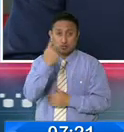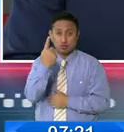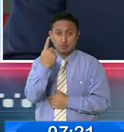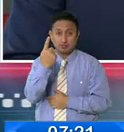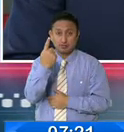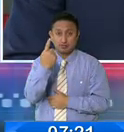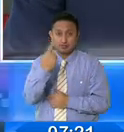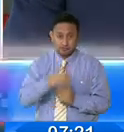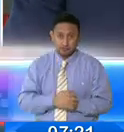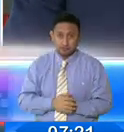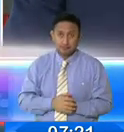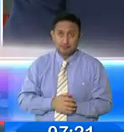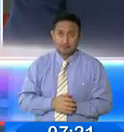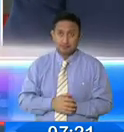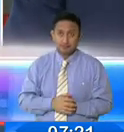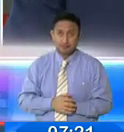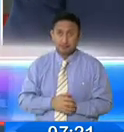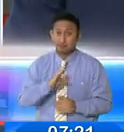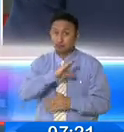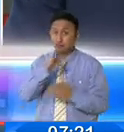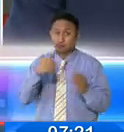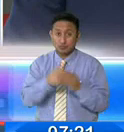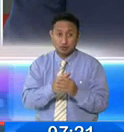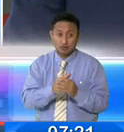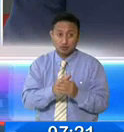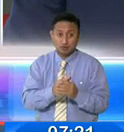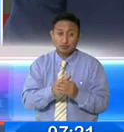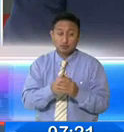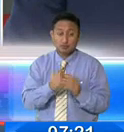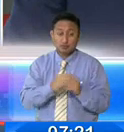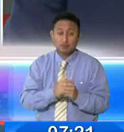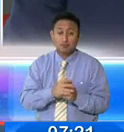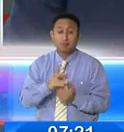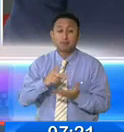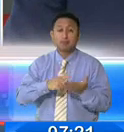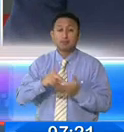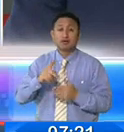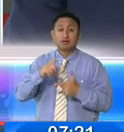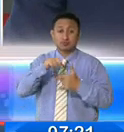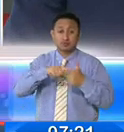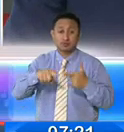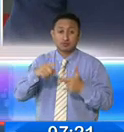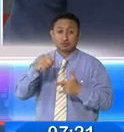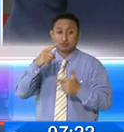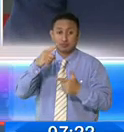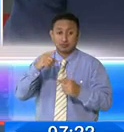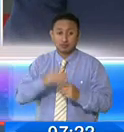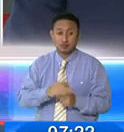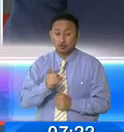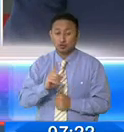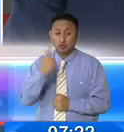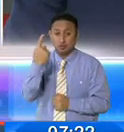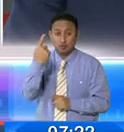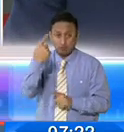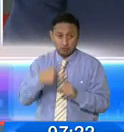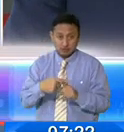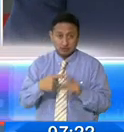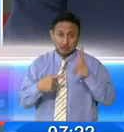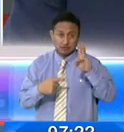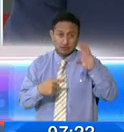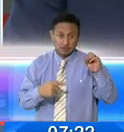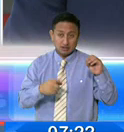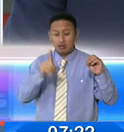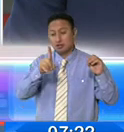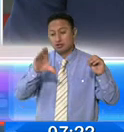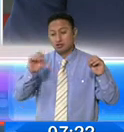Se lo dará todo acumulado, no se dará esta bonificación dividida en varios meses, sino en un solo mes. Y decía